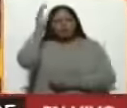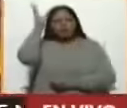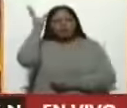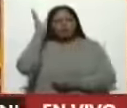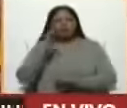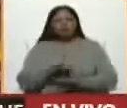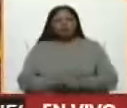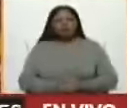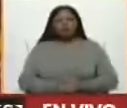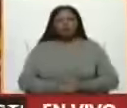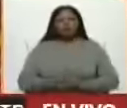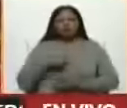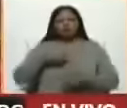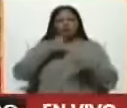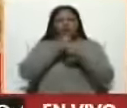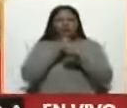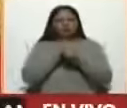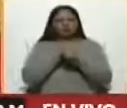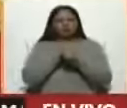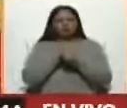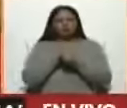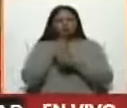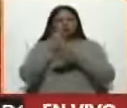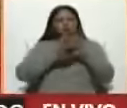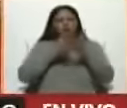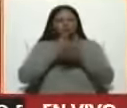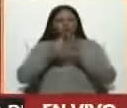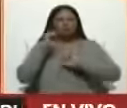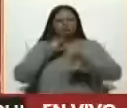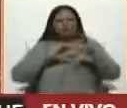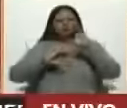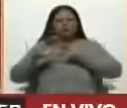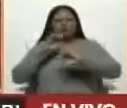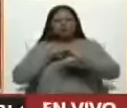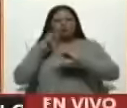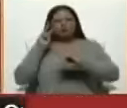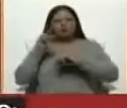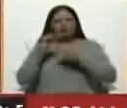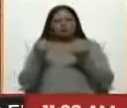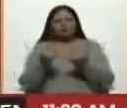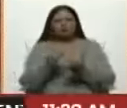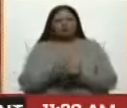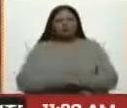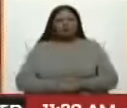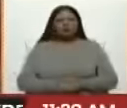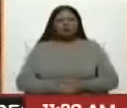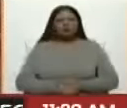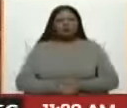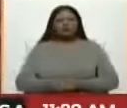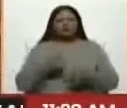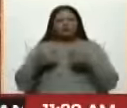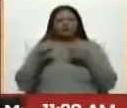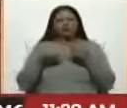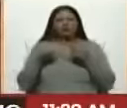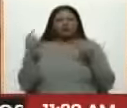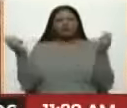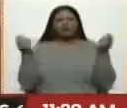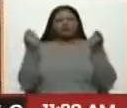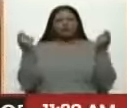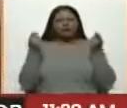de trabajo. La batalla comunicacional, segunda tarea fundamental que tenemos en esta campaña